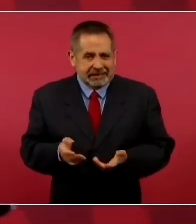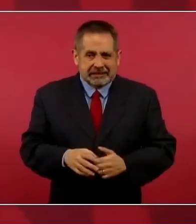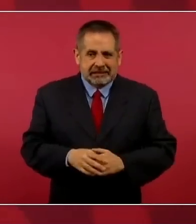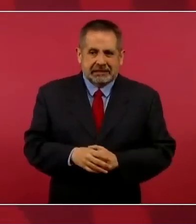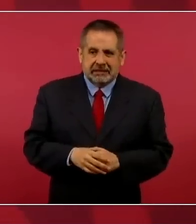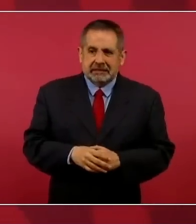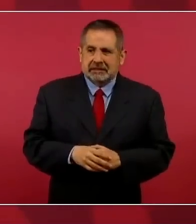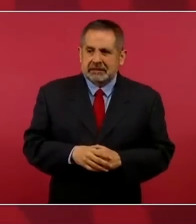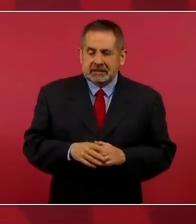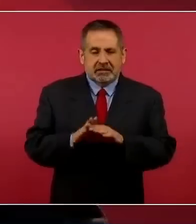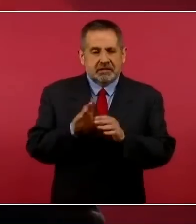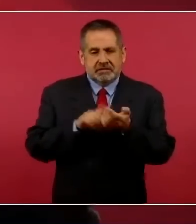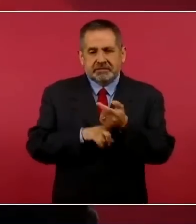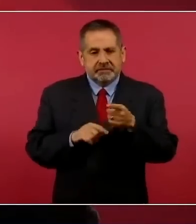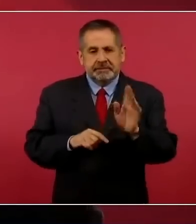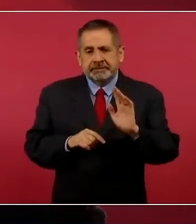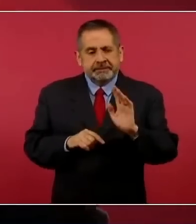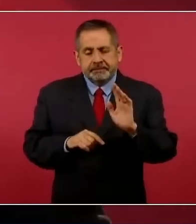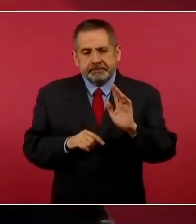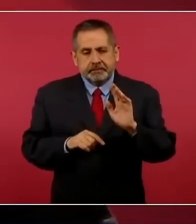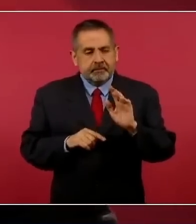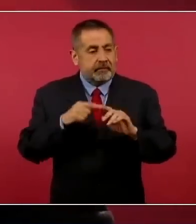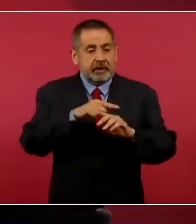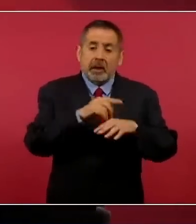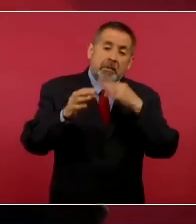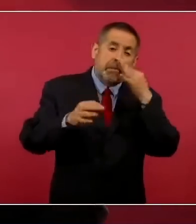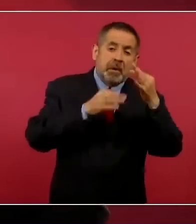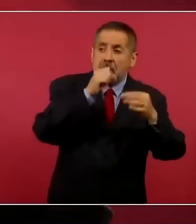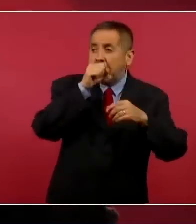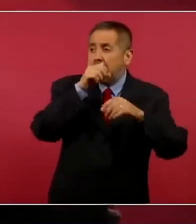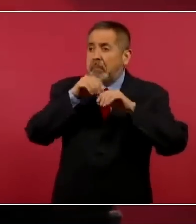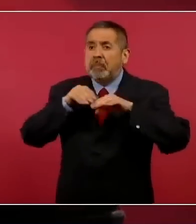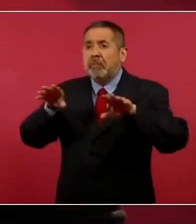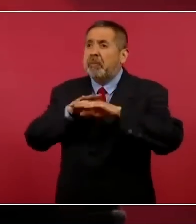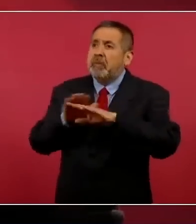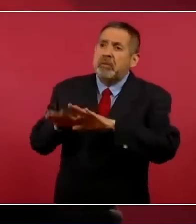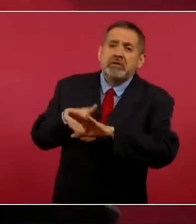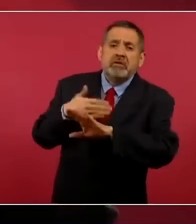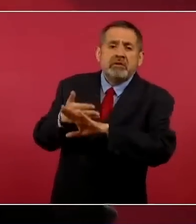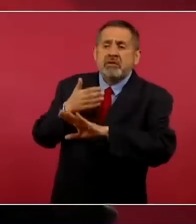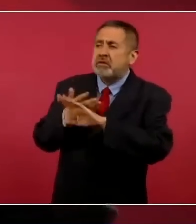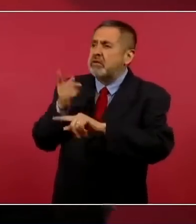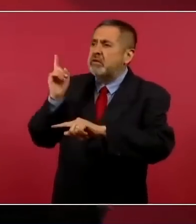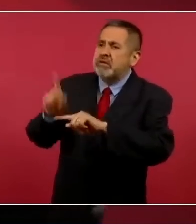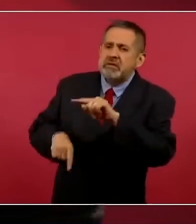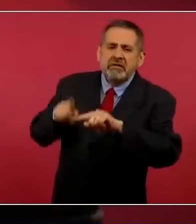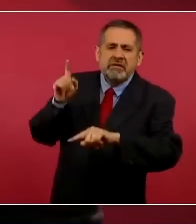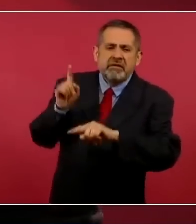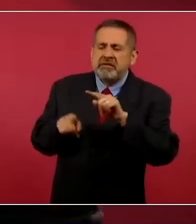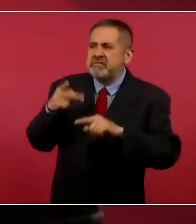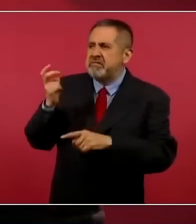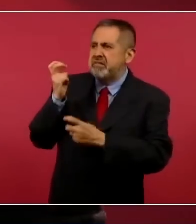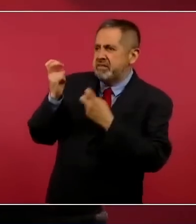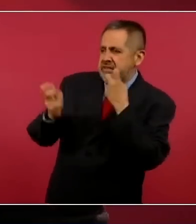y empiezan a desatar campañas de desprestigio